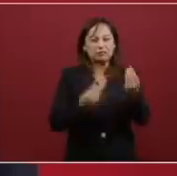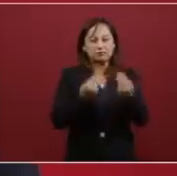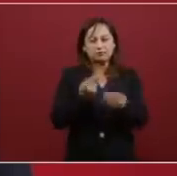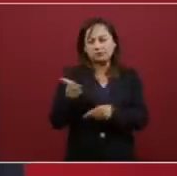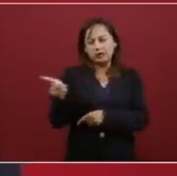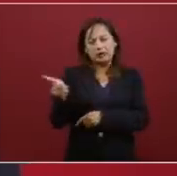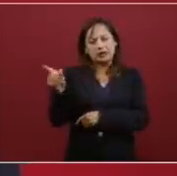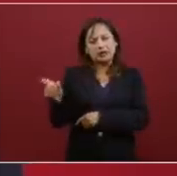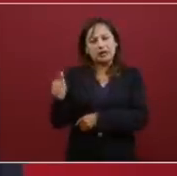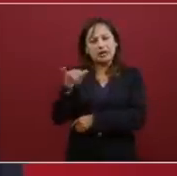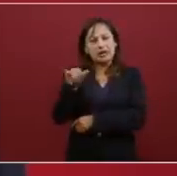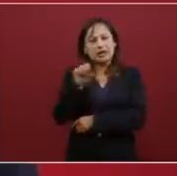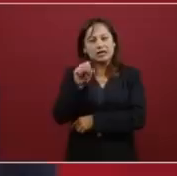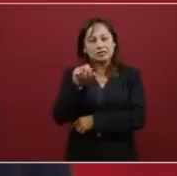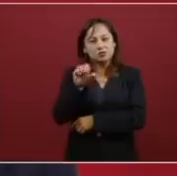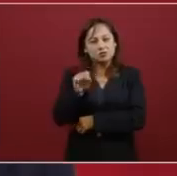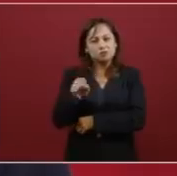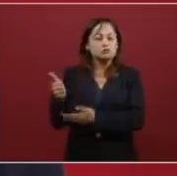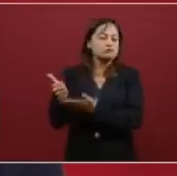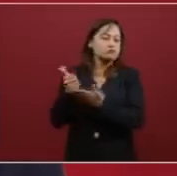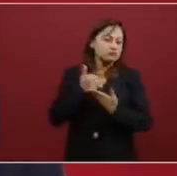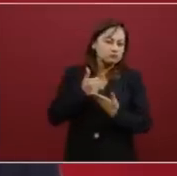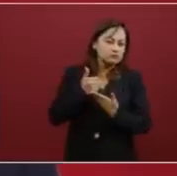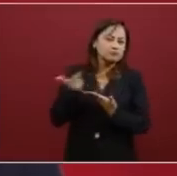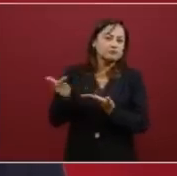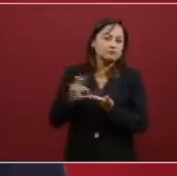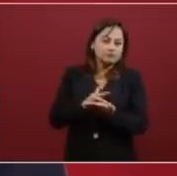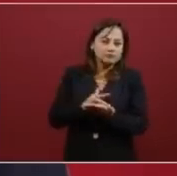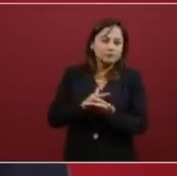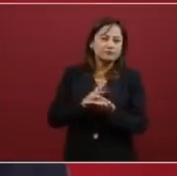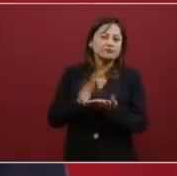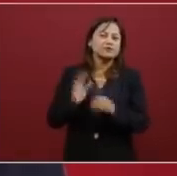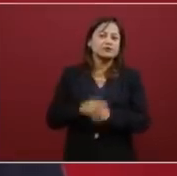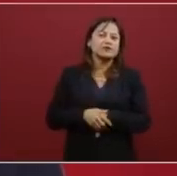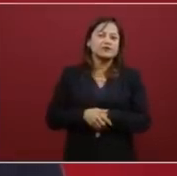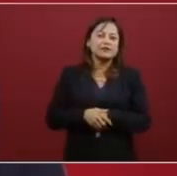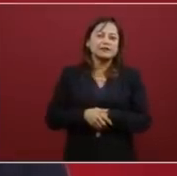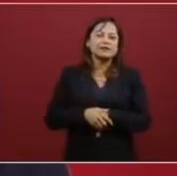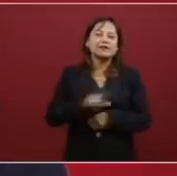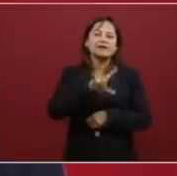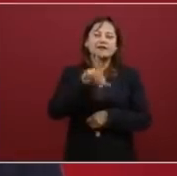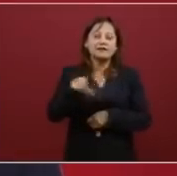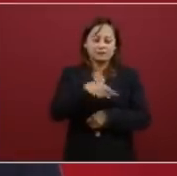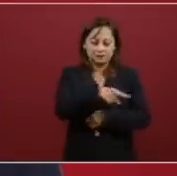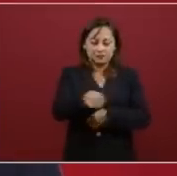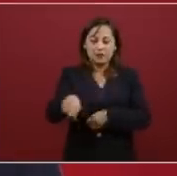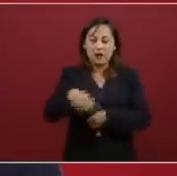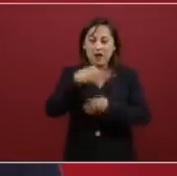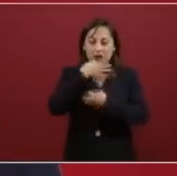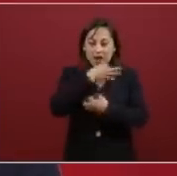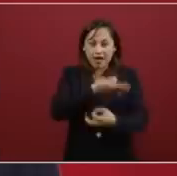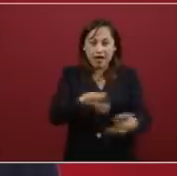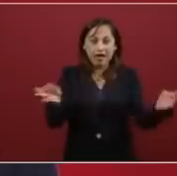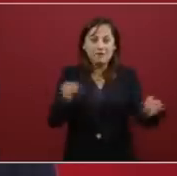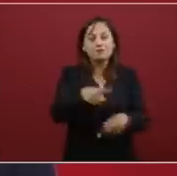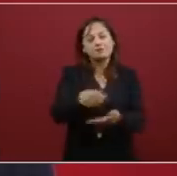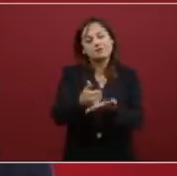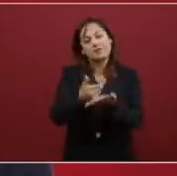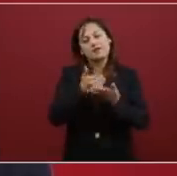me ayuda, y ya cuando se hace público, pues también me ayudan los servidores